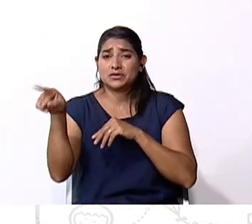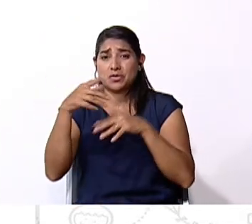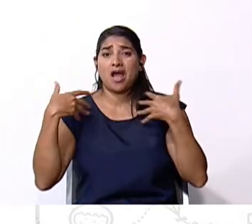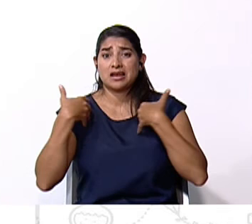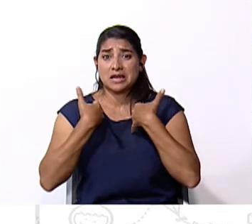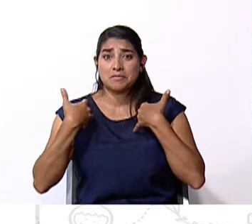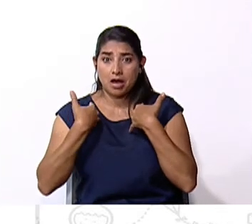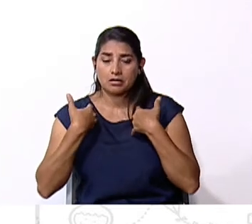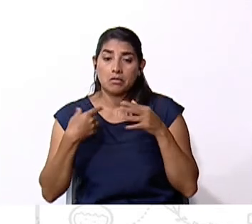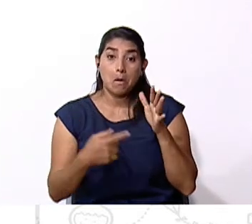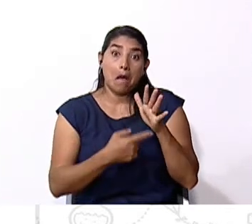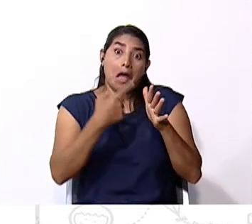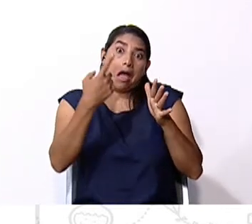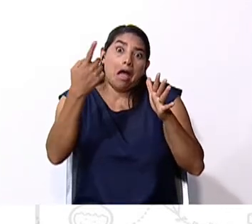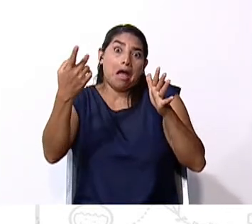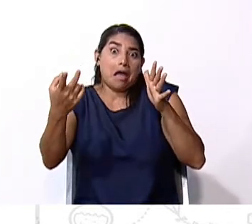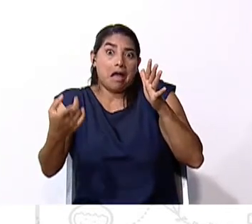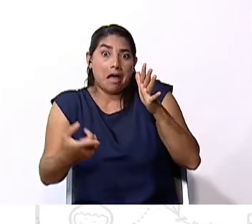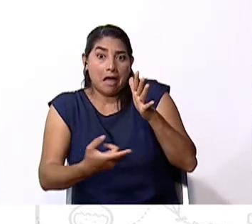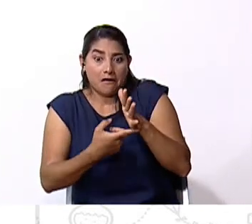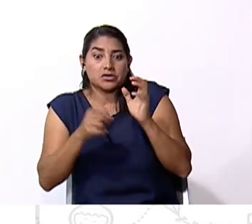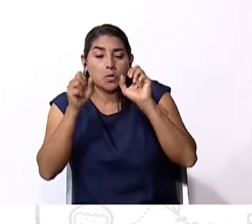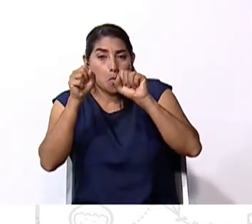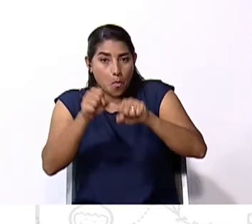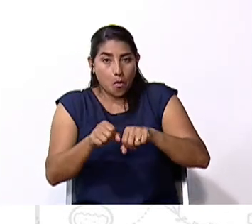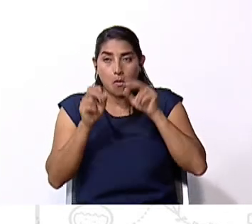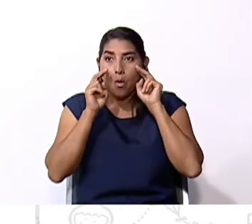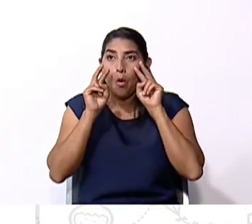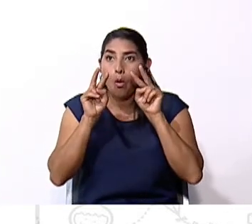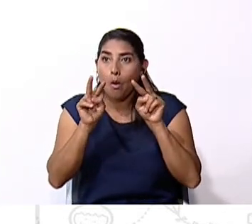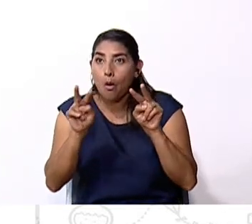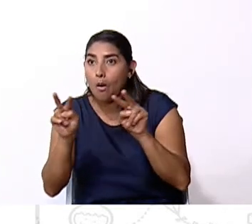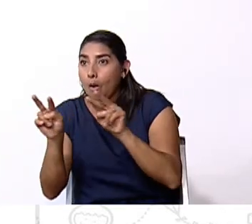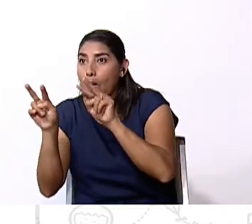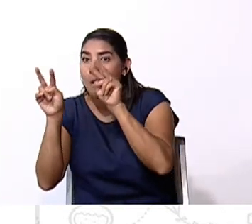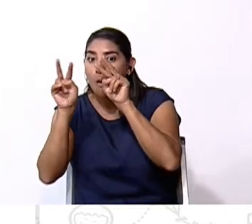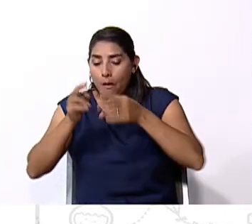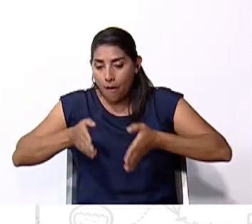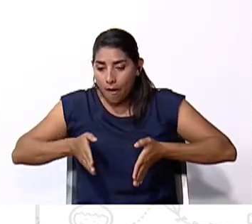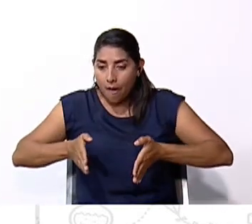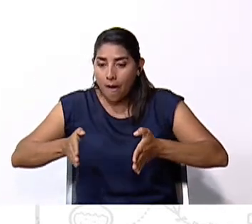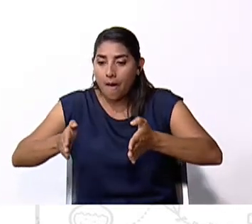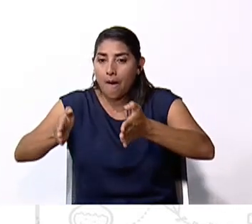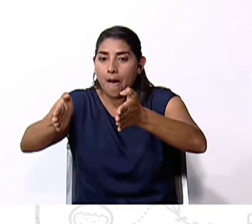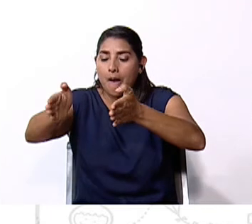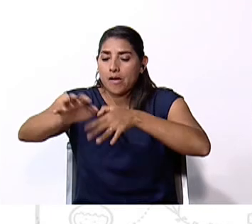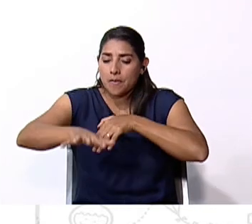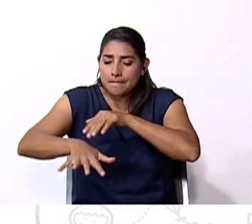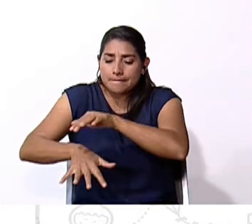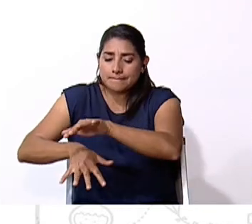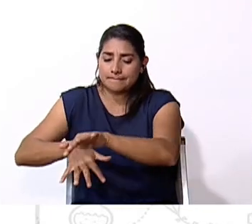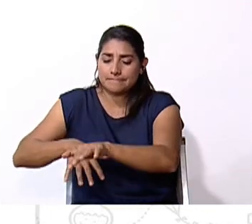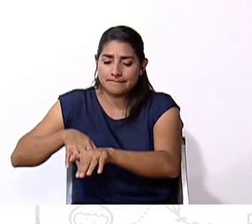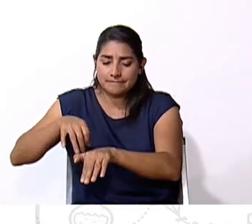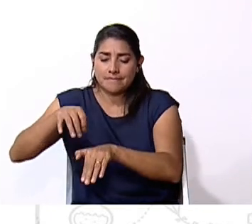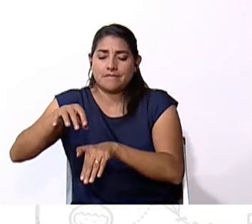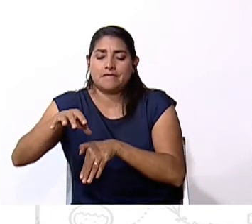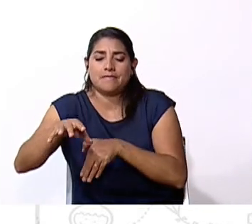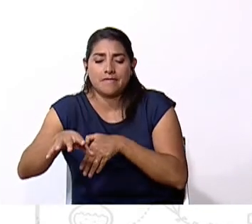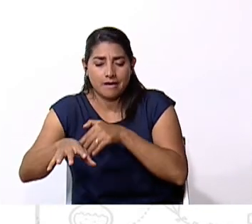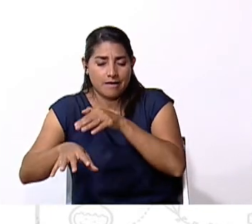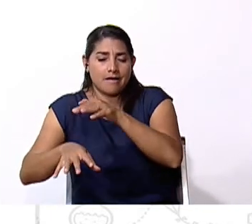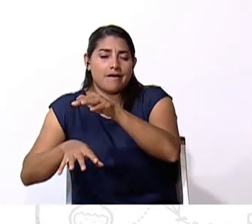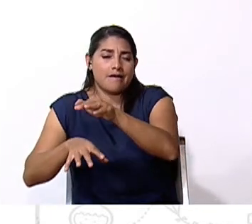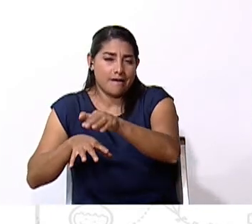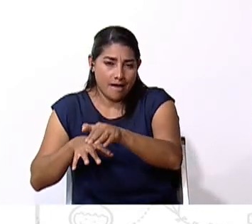De vez en cuando es posible observarlos cruzando alguna carretera. Bueno,